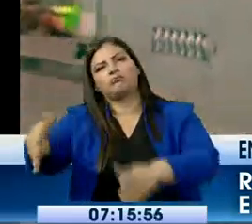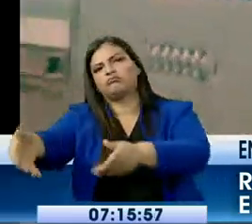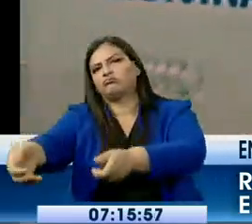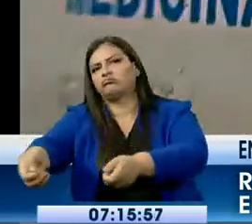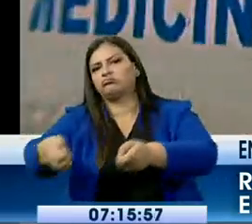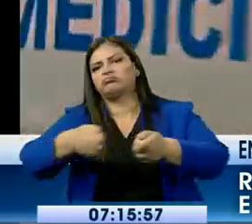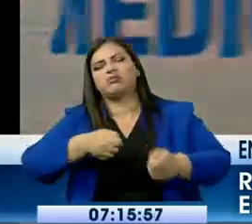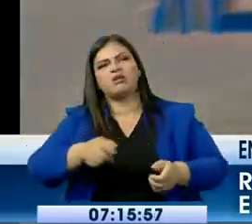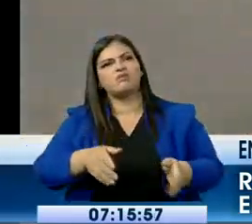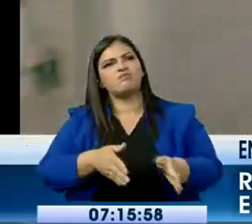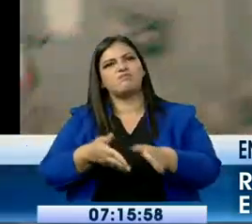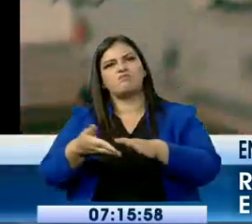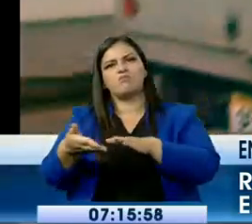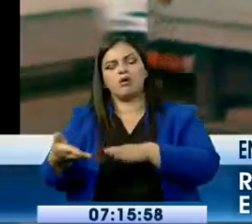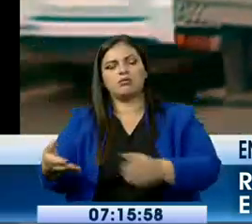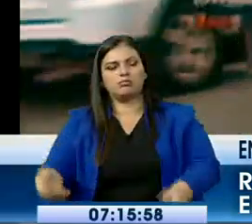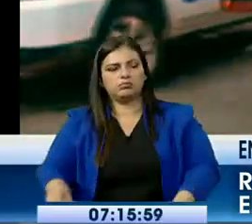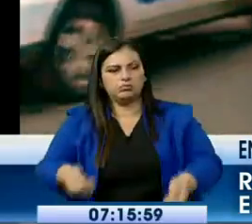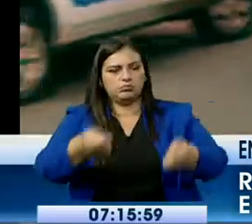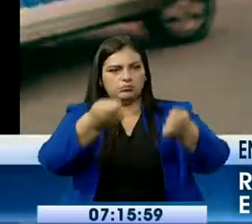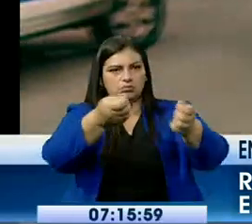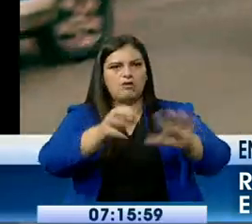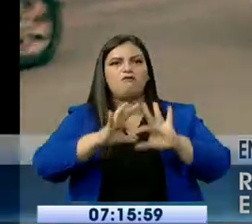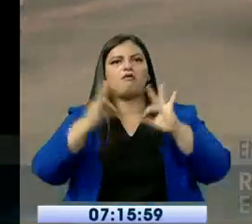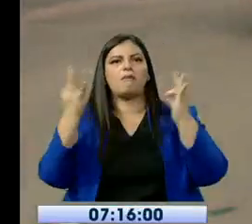sepultura, informó Charlie Pisa.